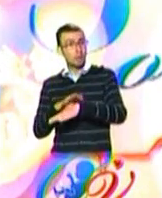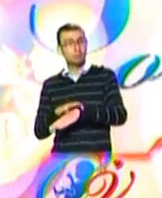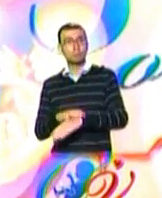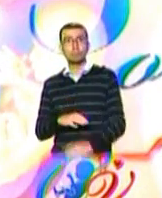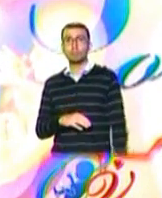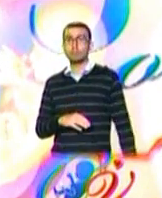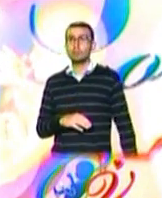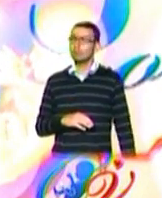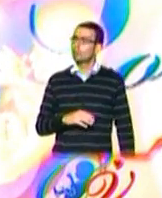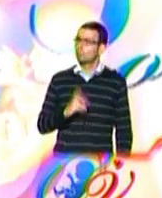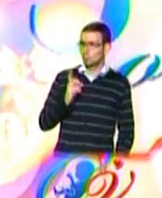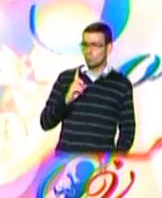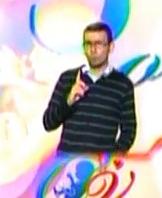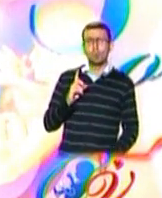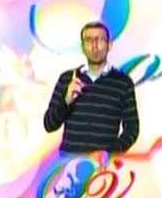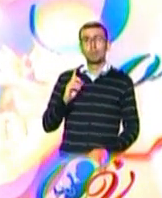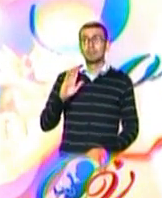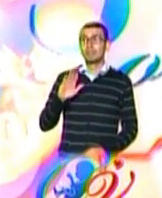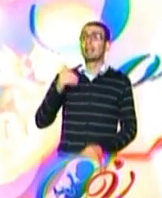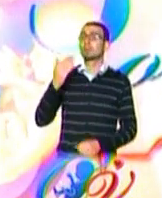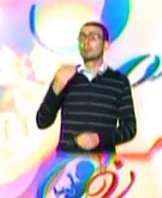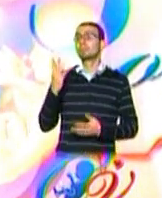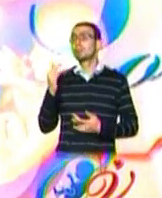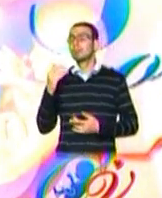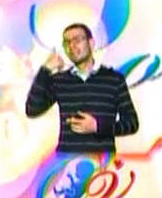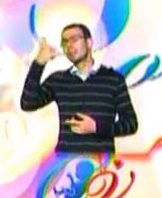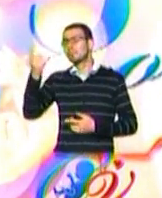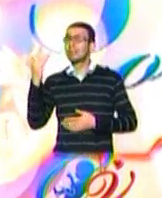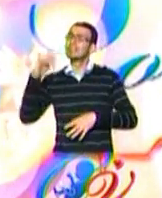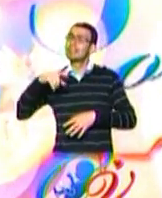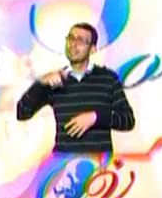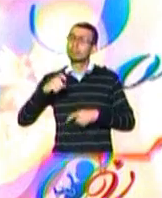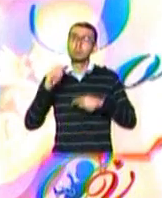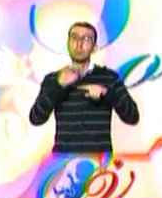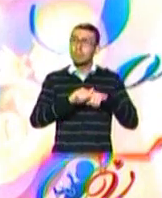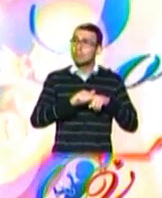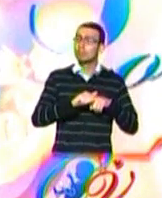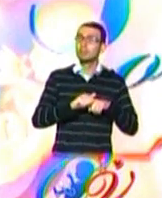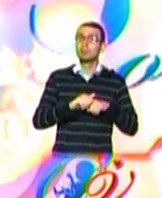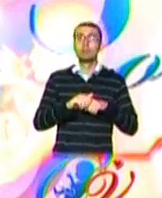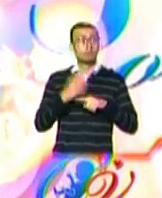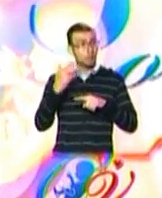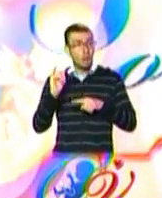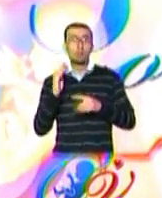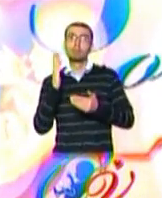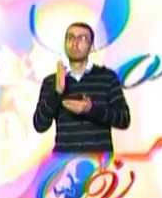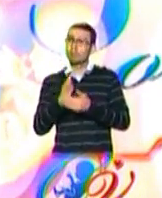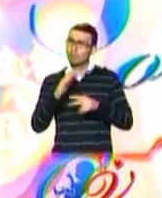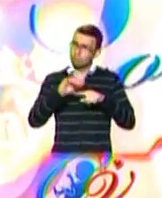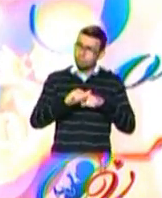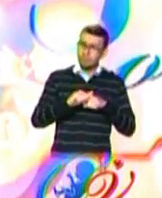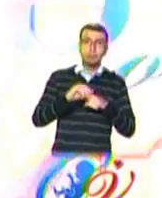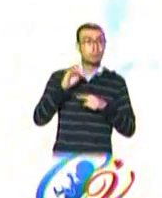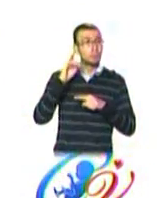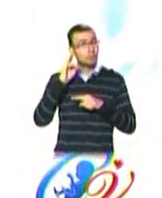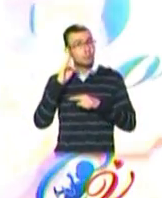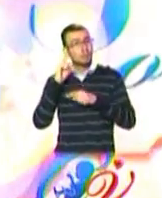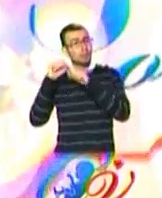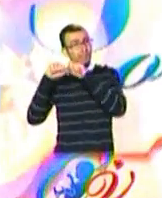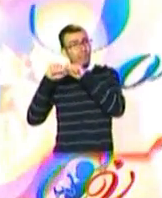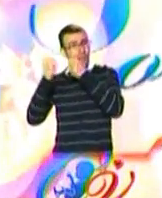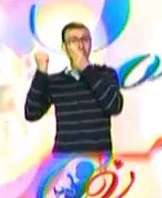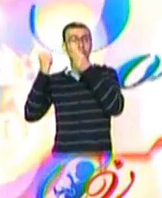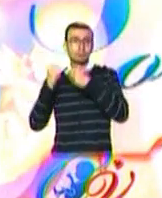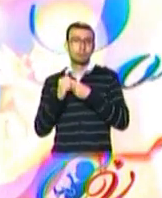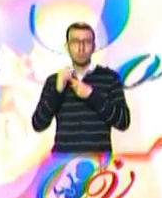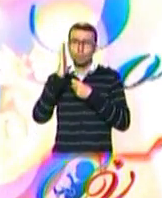consulté hasta que me dieron la cita. ¿Y qué encontraron? Que el tímpano se le rompió la membrana.